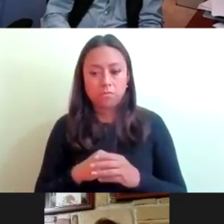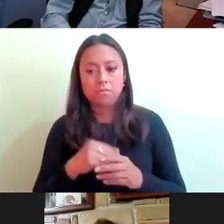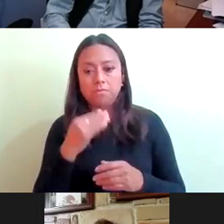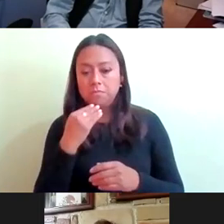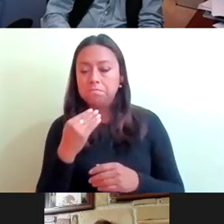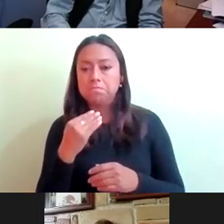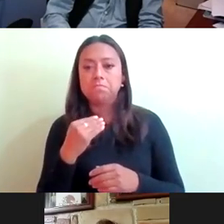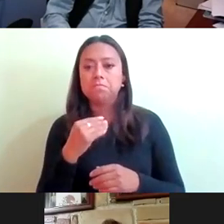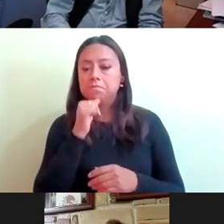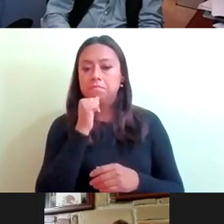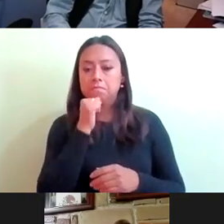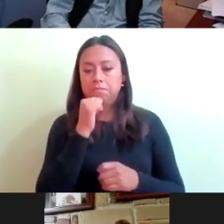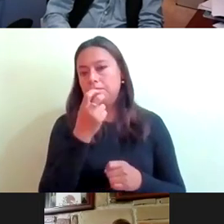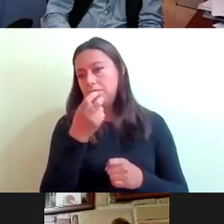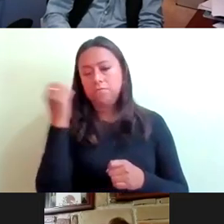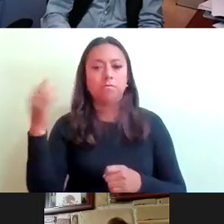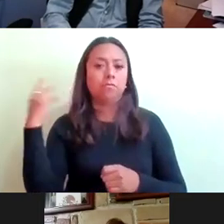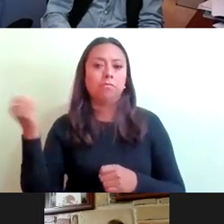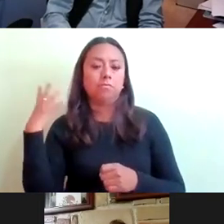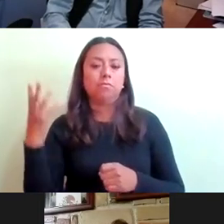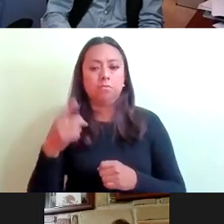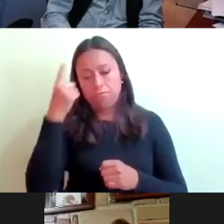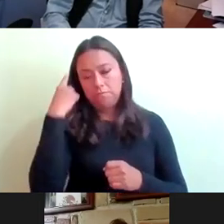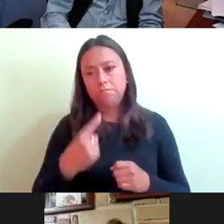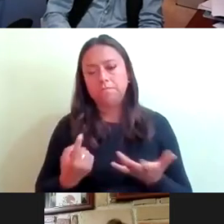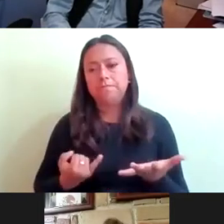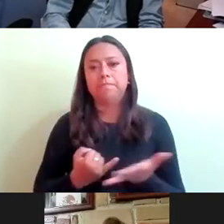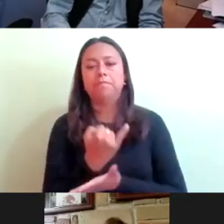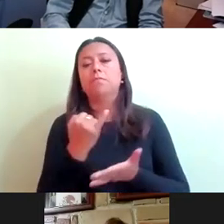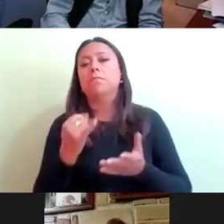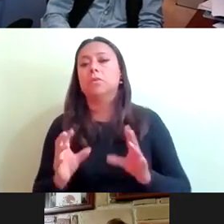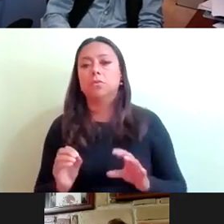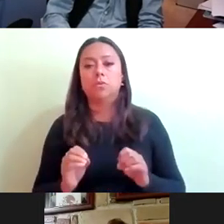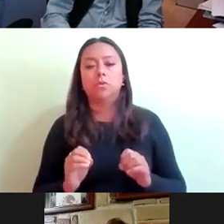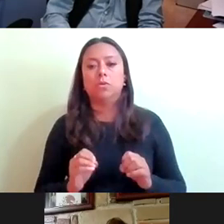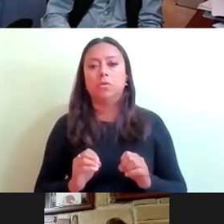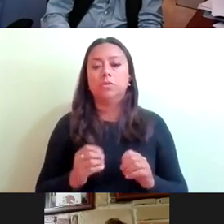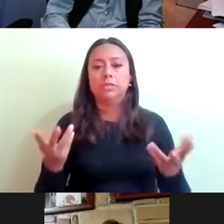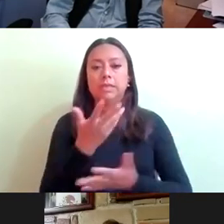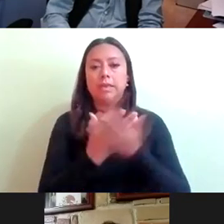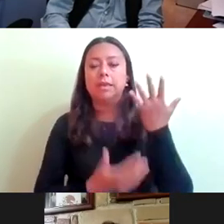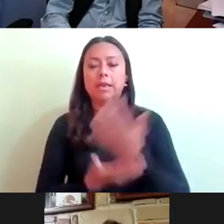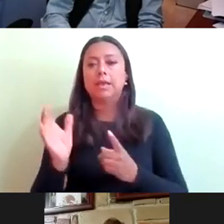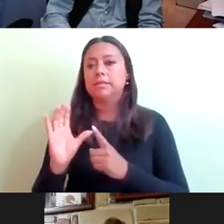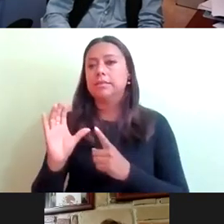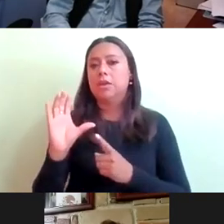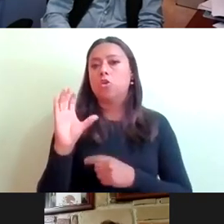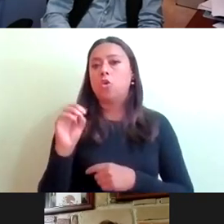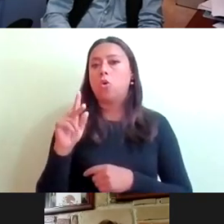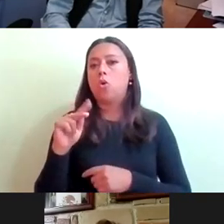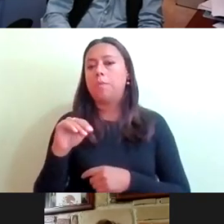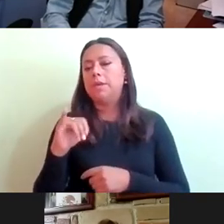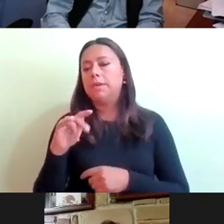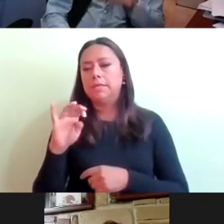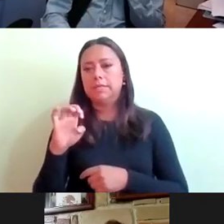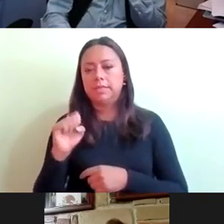estas asambleas donde se definen o se constituyen los comités de ejecución y de vigilancia. Por eso es